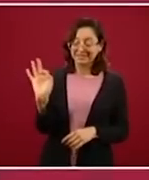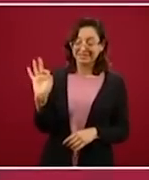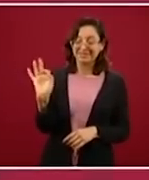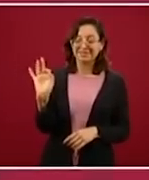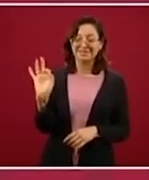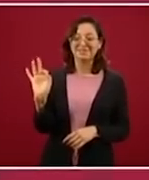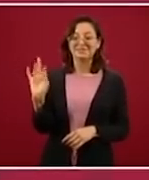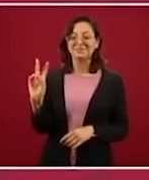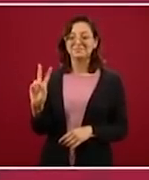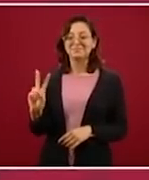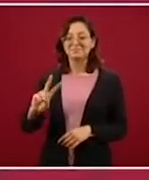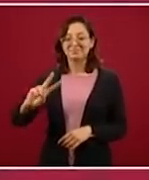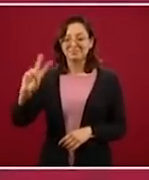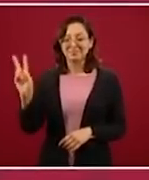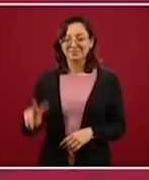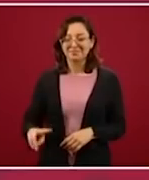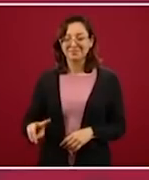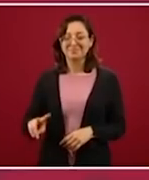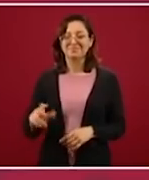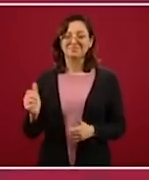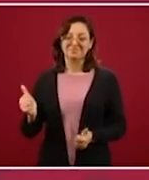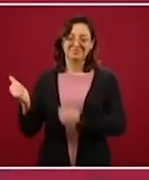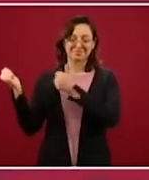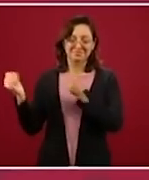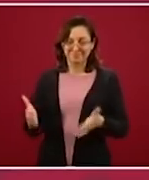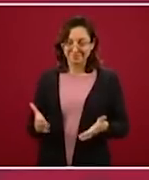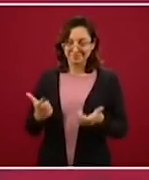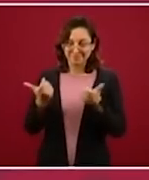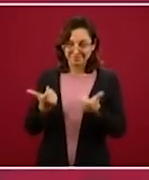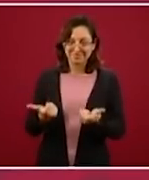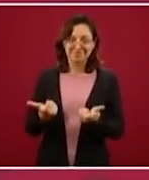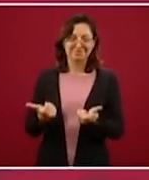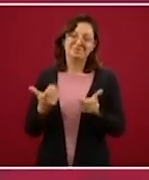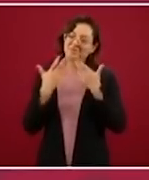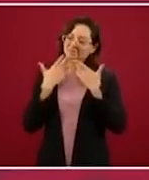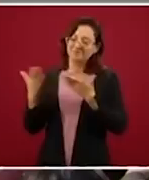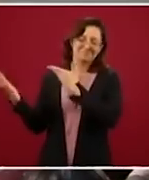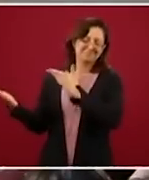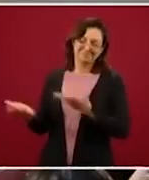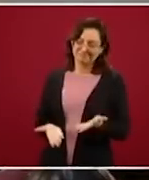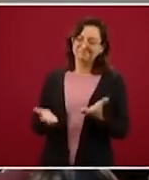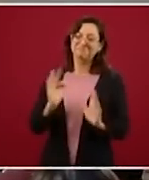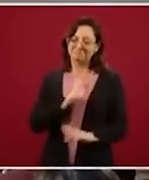quieren traer recursos, bienvenido, ¿no? O sea,